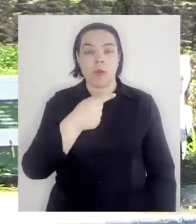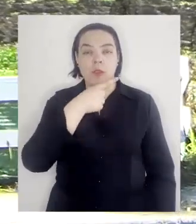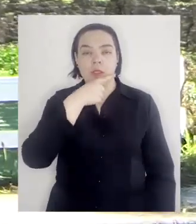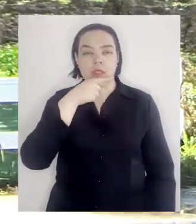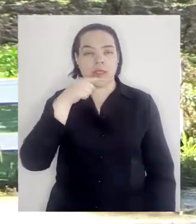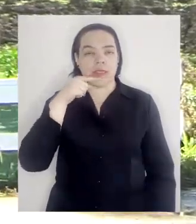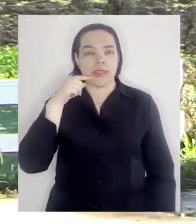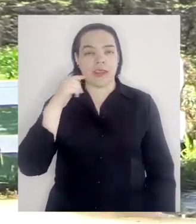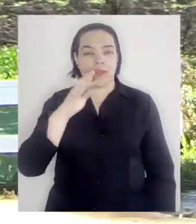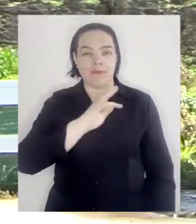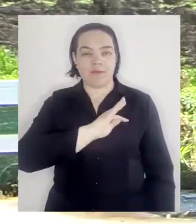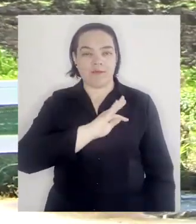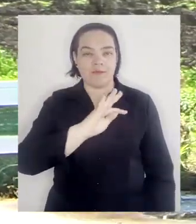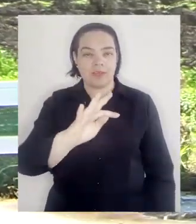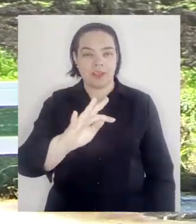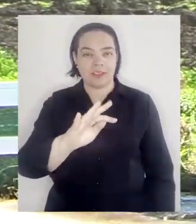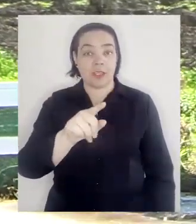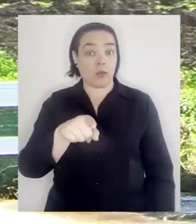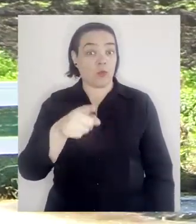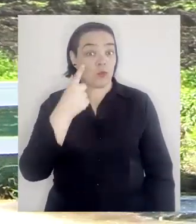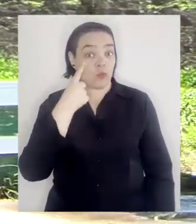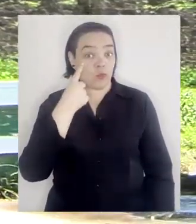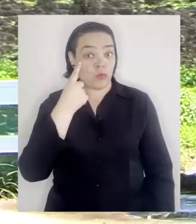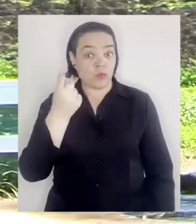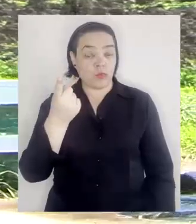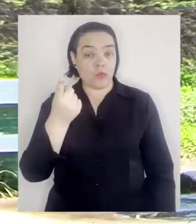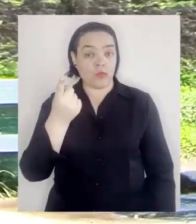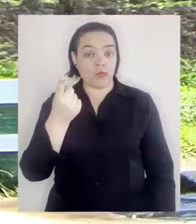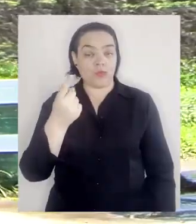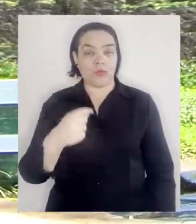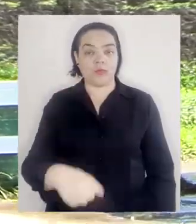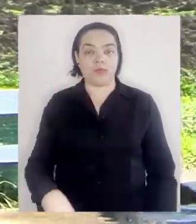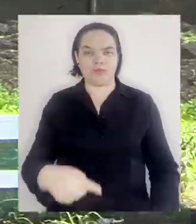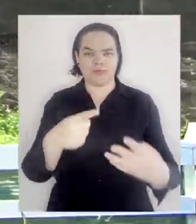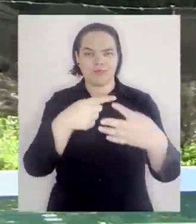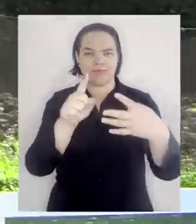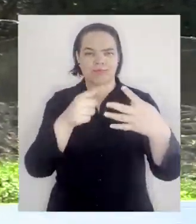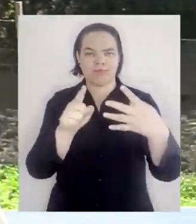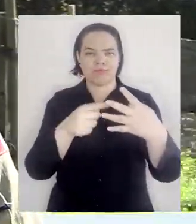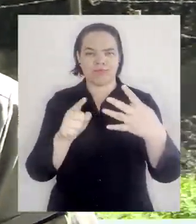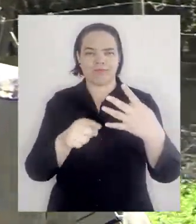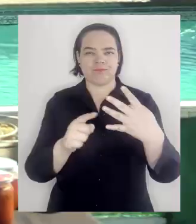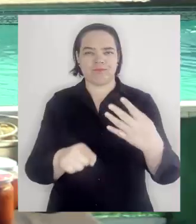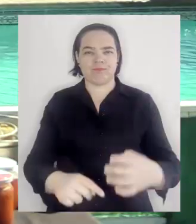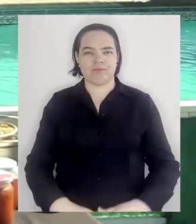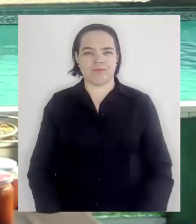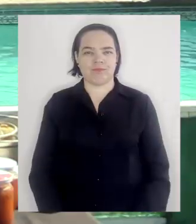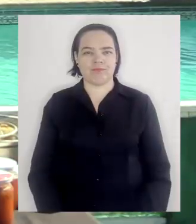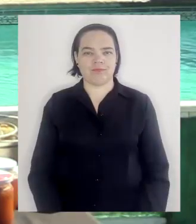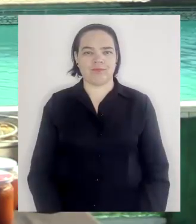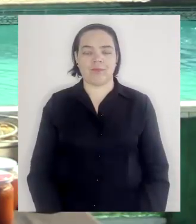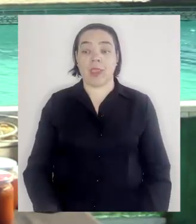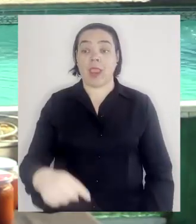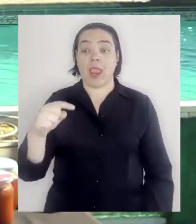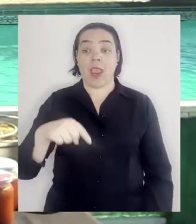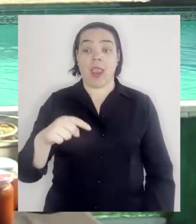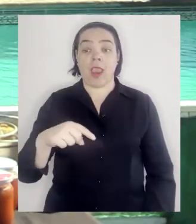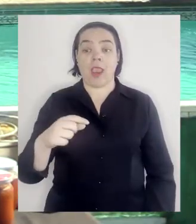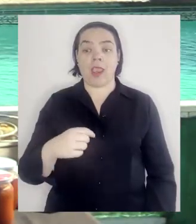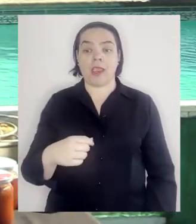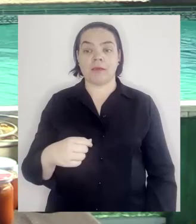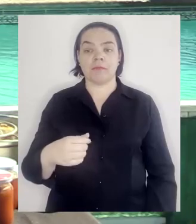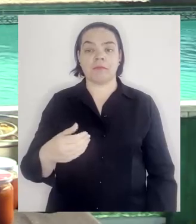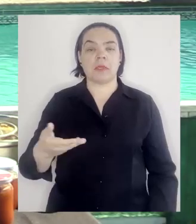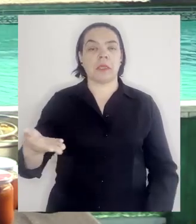brûlée. ¿Conoce todo eso como postre? Aquí tenemos la chantilly. Ah, la chantilly.